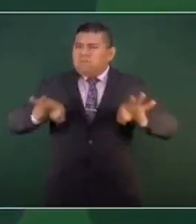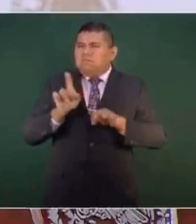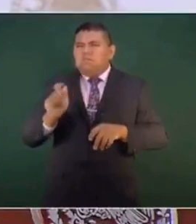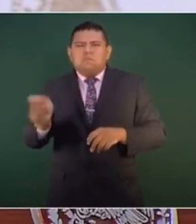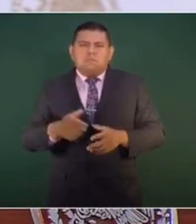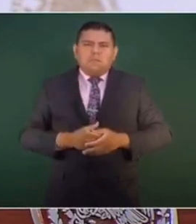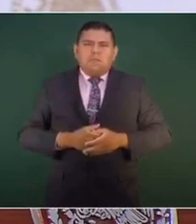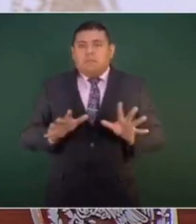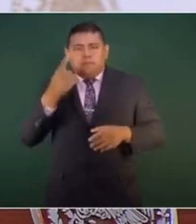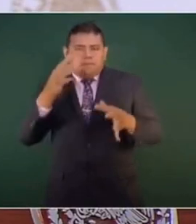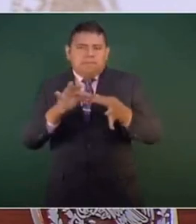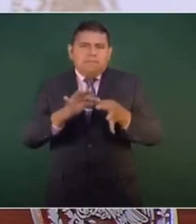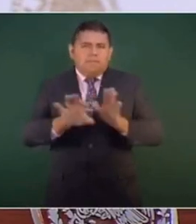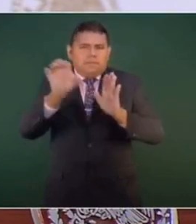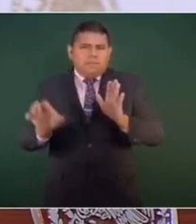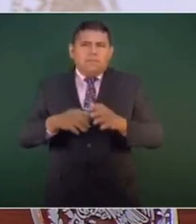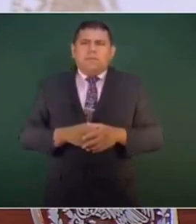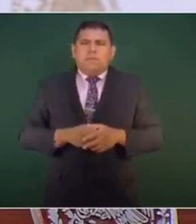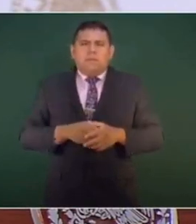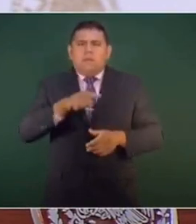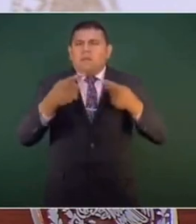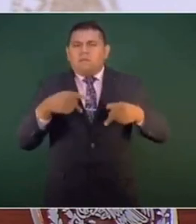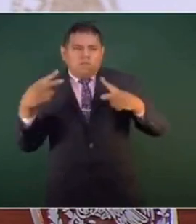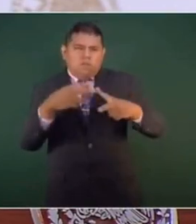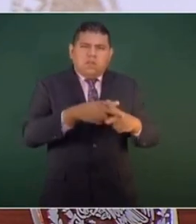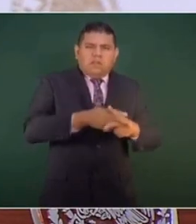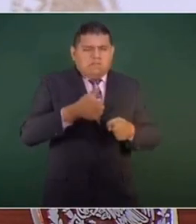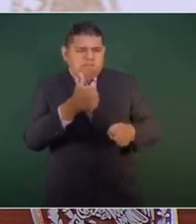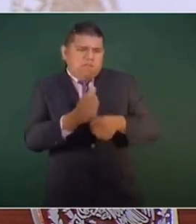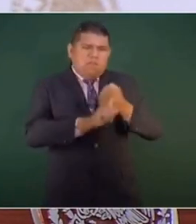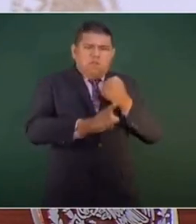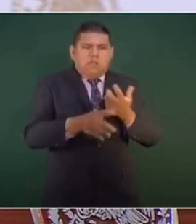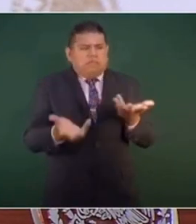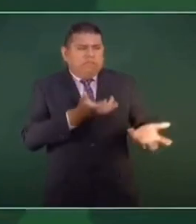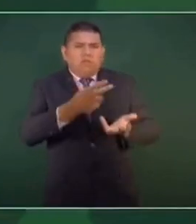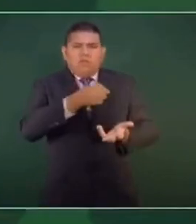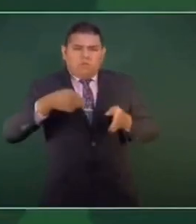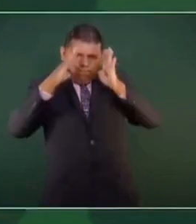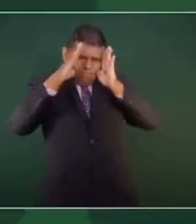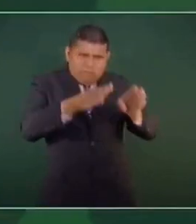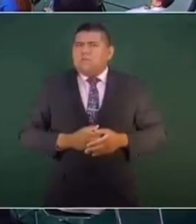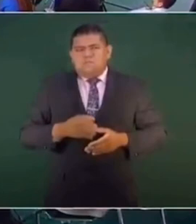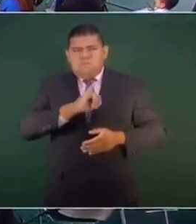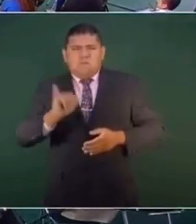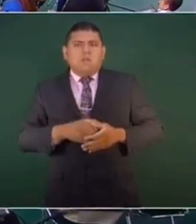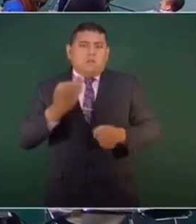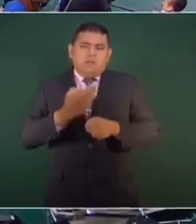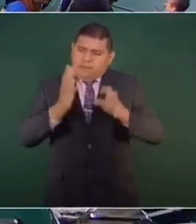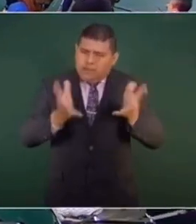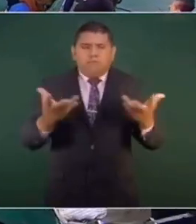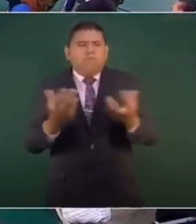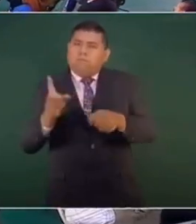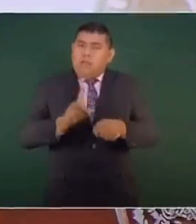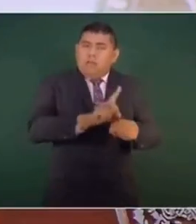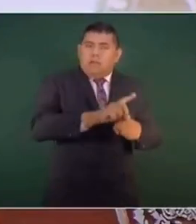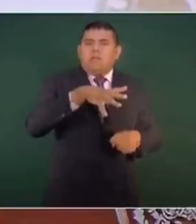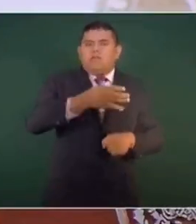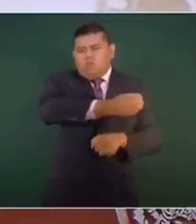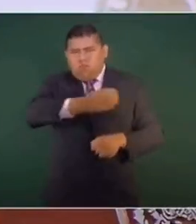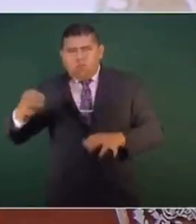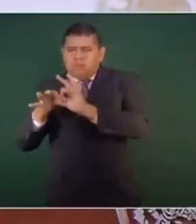es de que atendemos el problema de la inseguridad y de la violencia todos los días. Entonces, hay